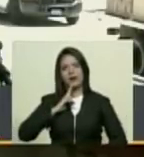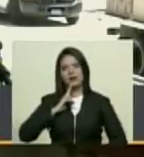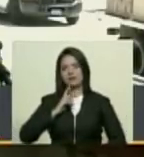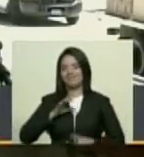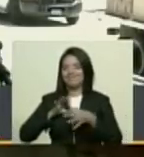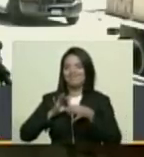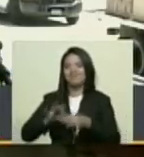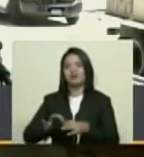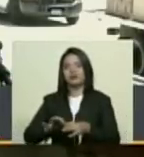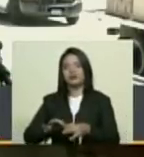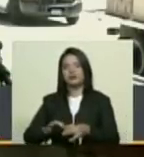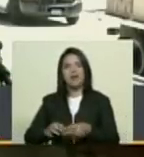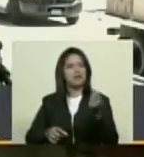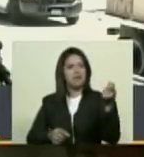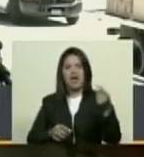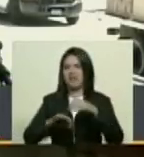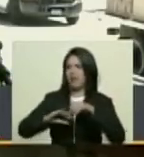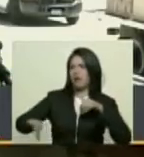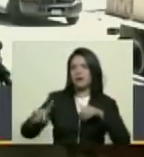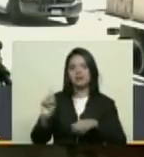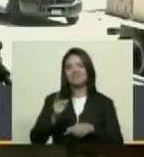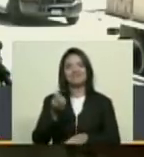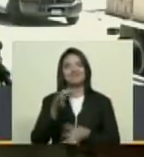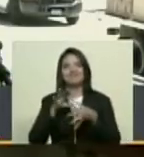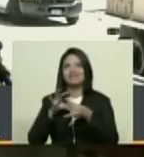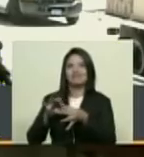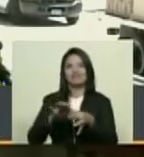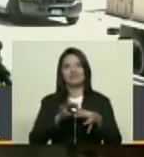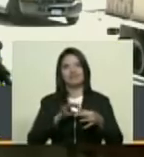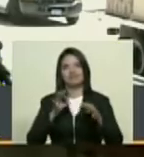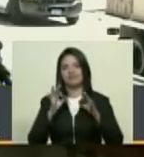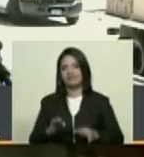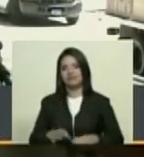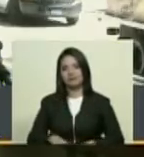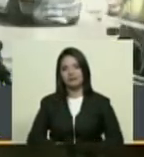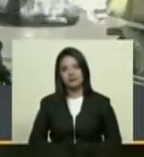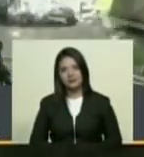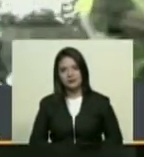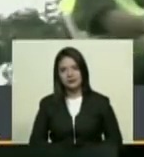nadie, no la divide absolutamente nadie.